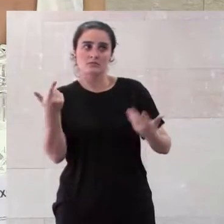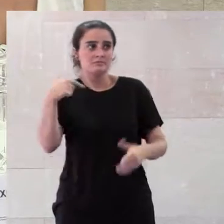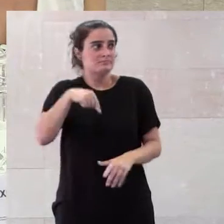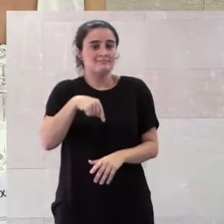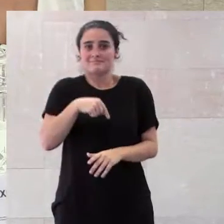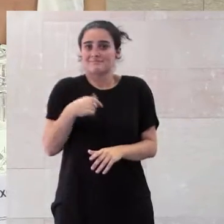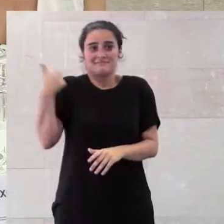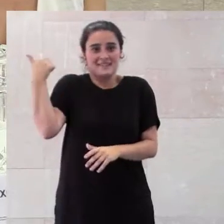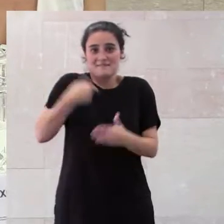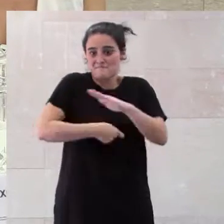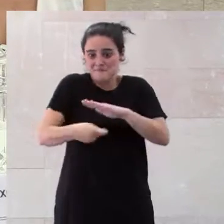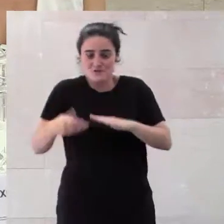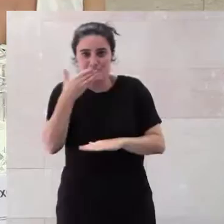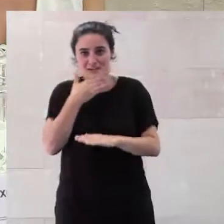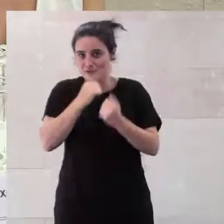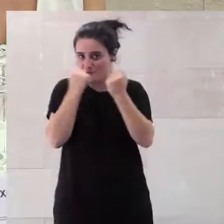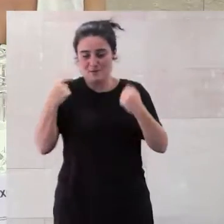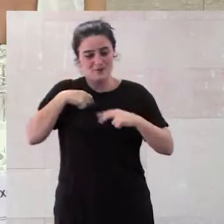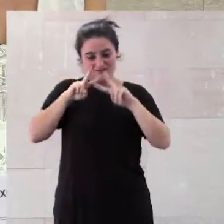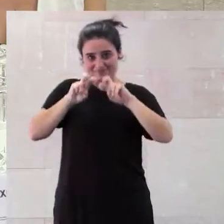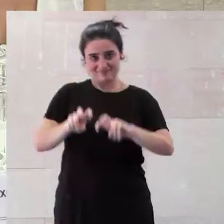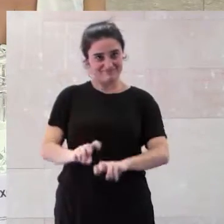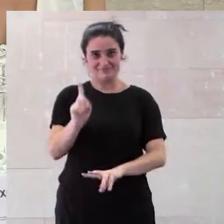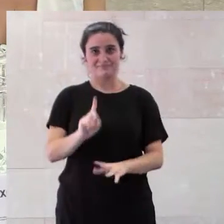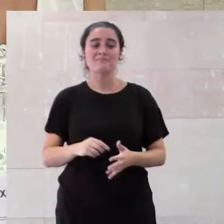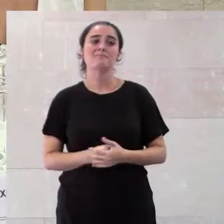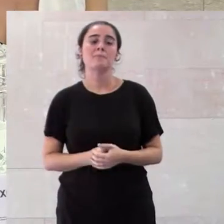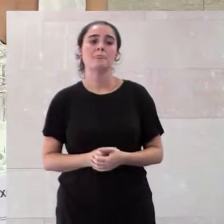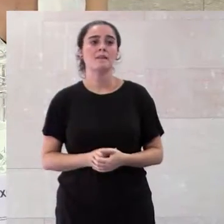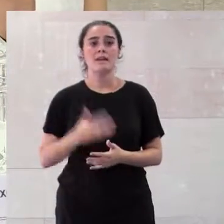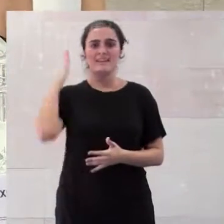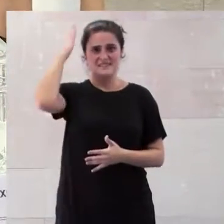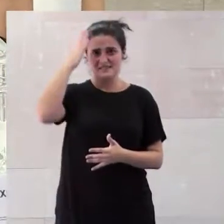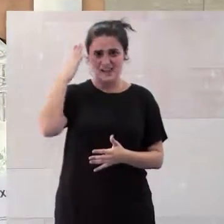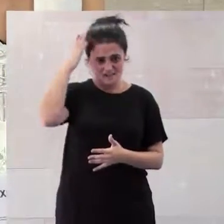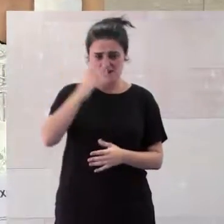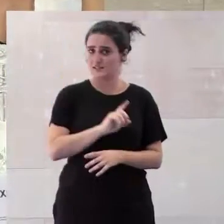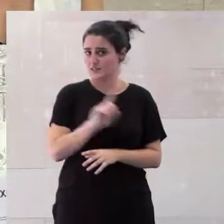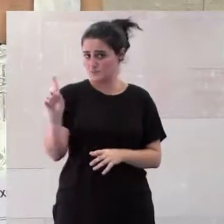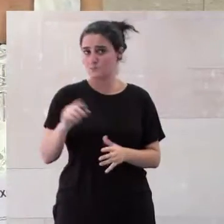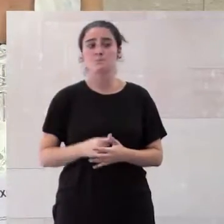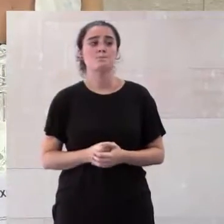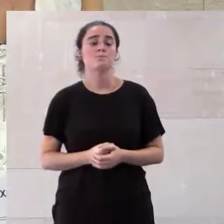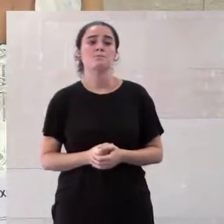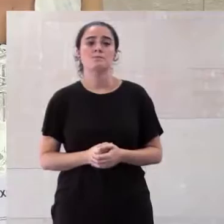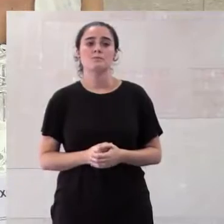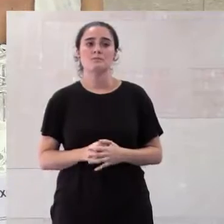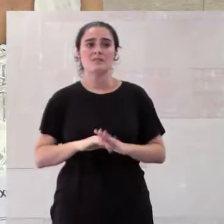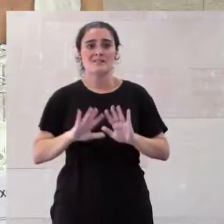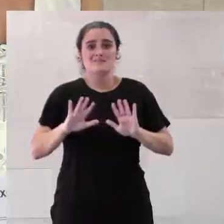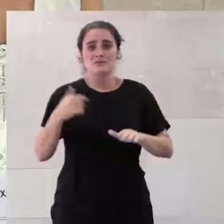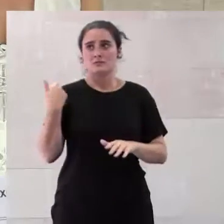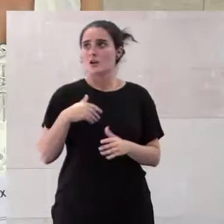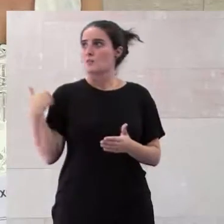escuela de empoderamiento de Gasteiz. Y ni Navarra, Pero en la búsqueda